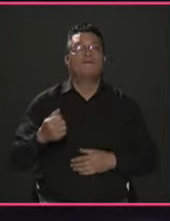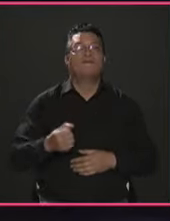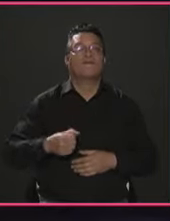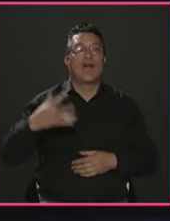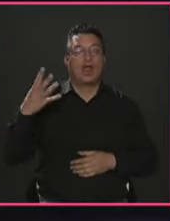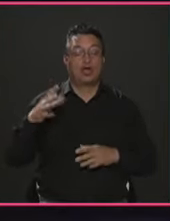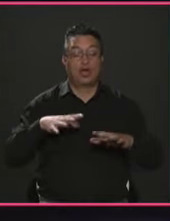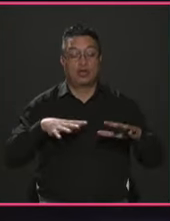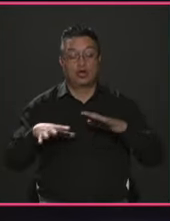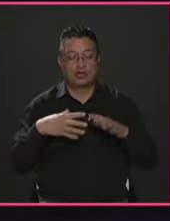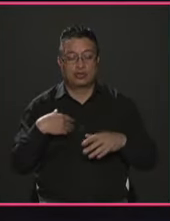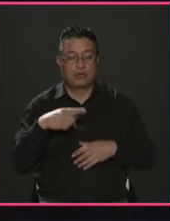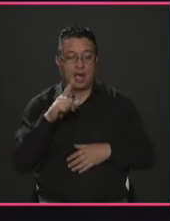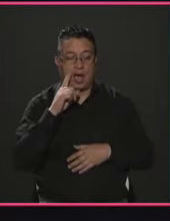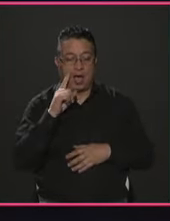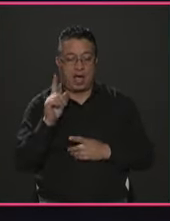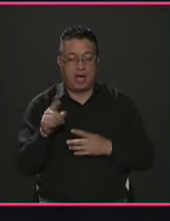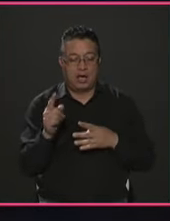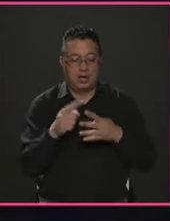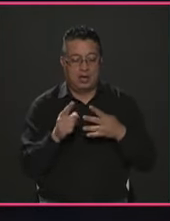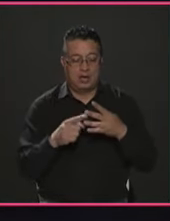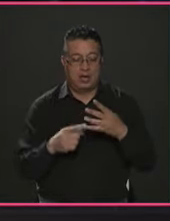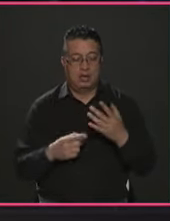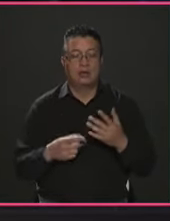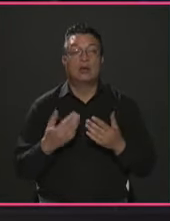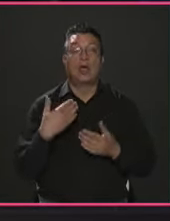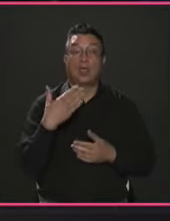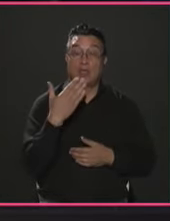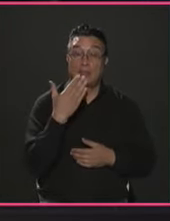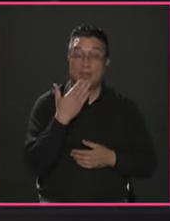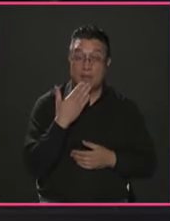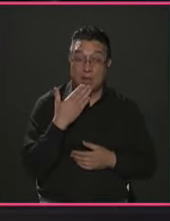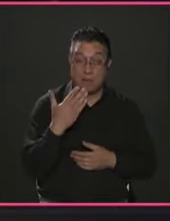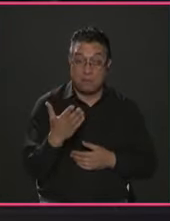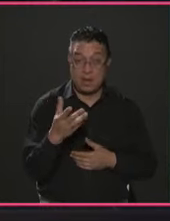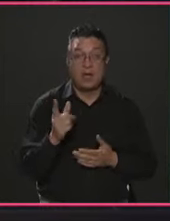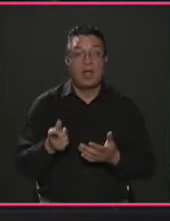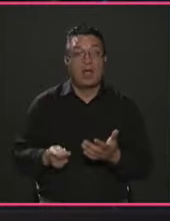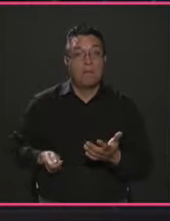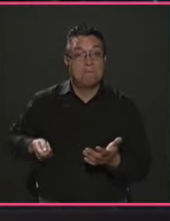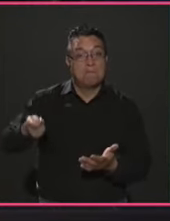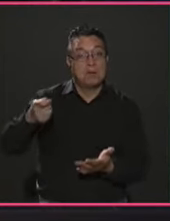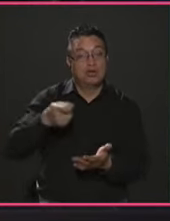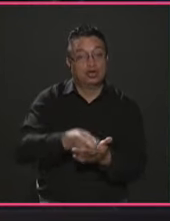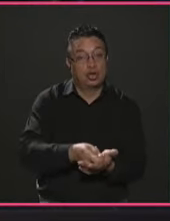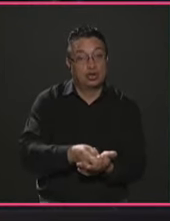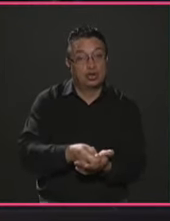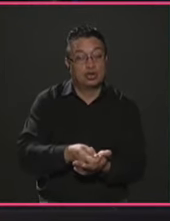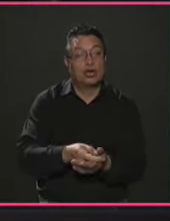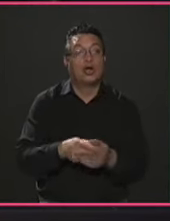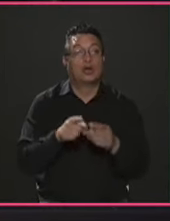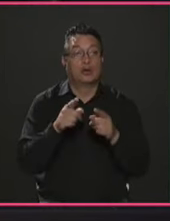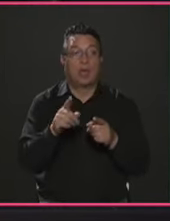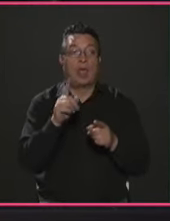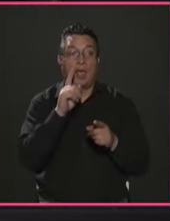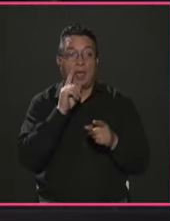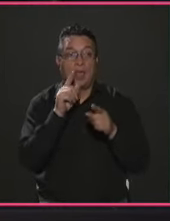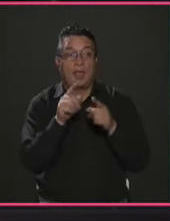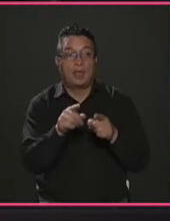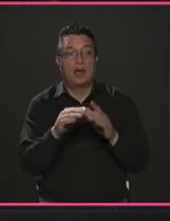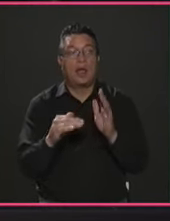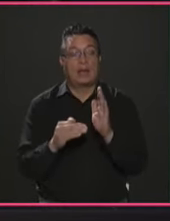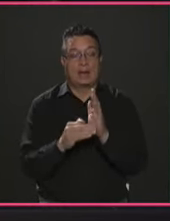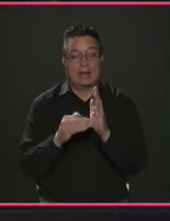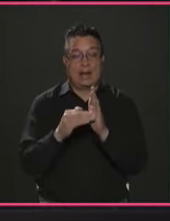recursos que tenemos también la inversión que tuvo un